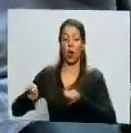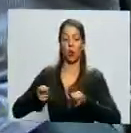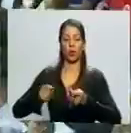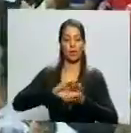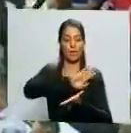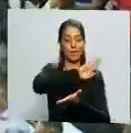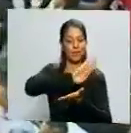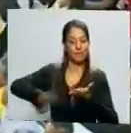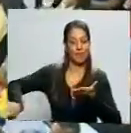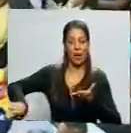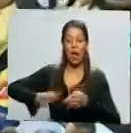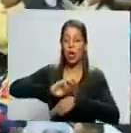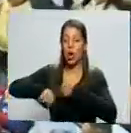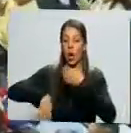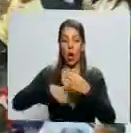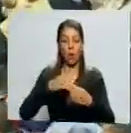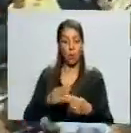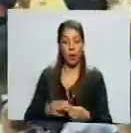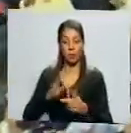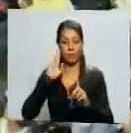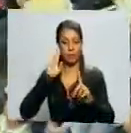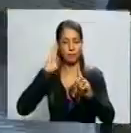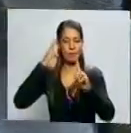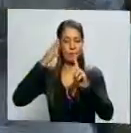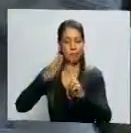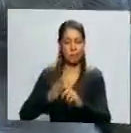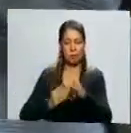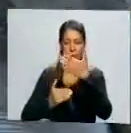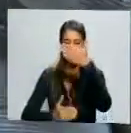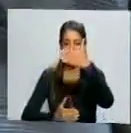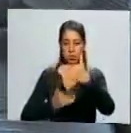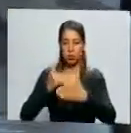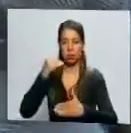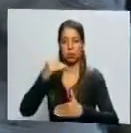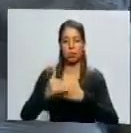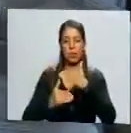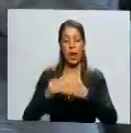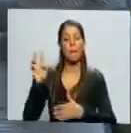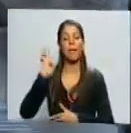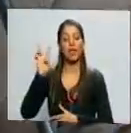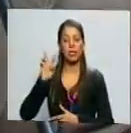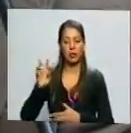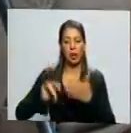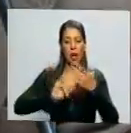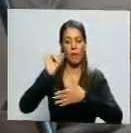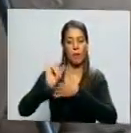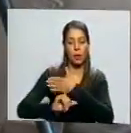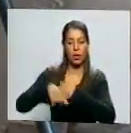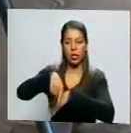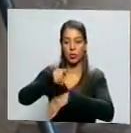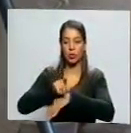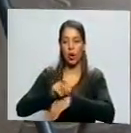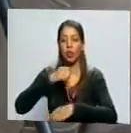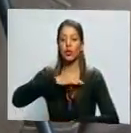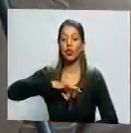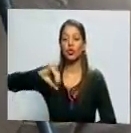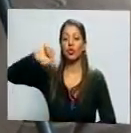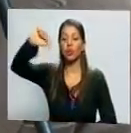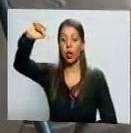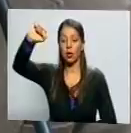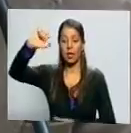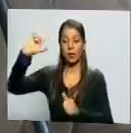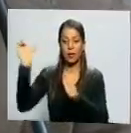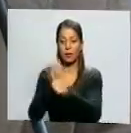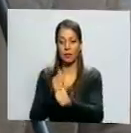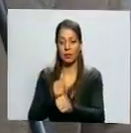y avancemos de manera irreductible hacia la construcción del proyecto histórico del socialismo. Muchas gracias,